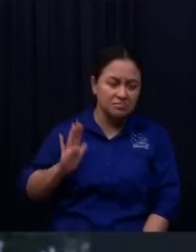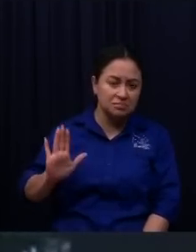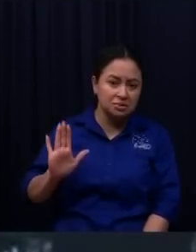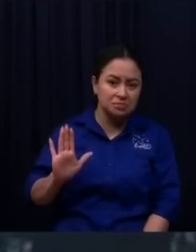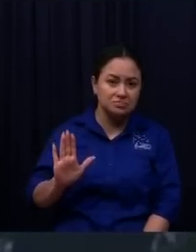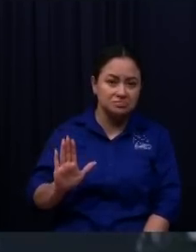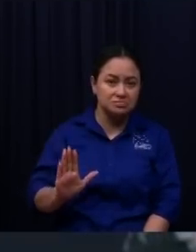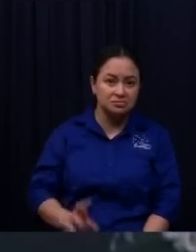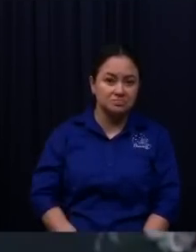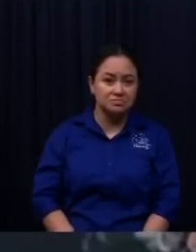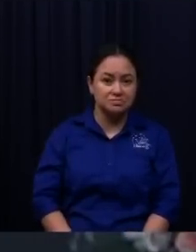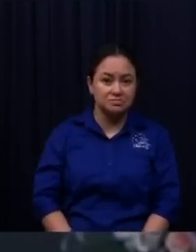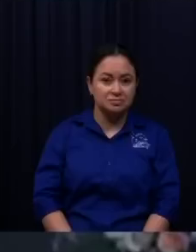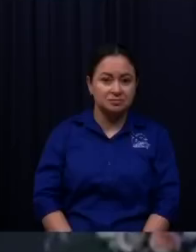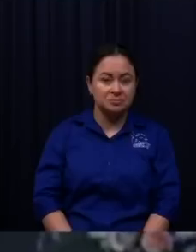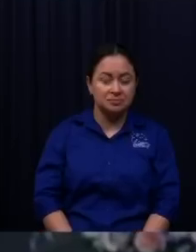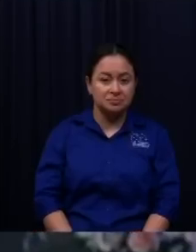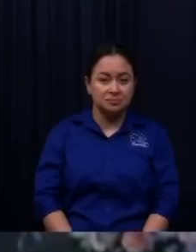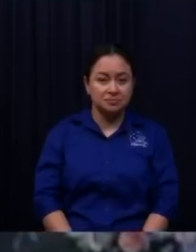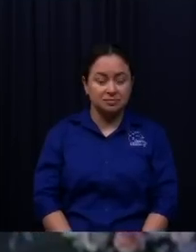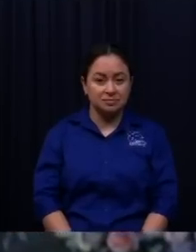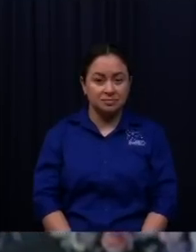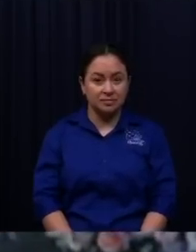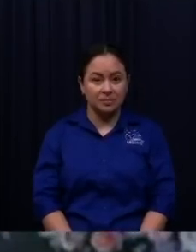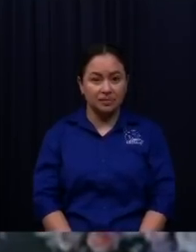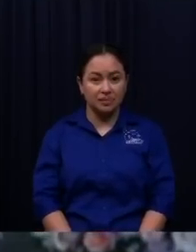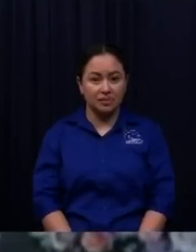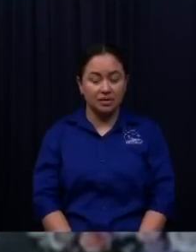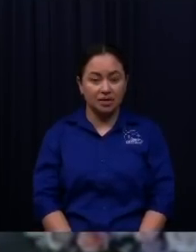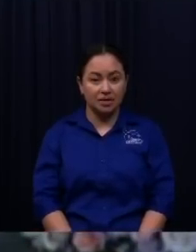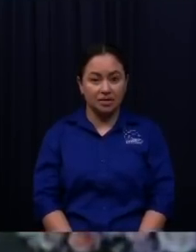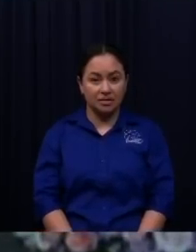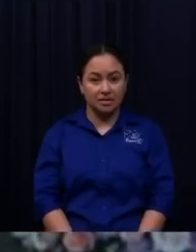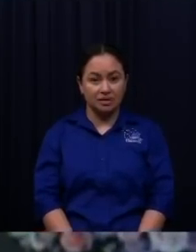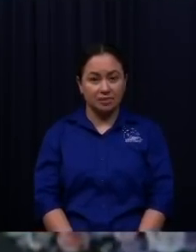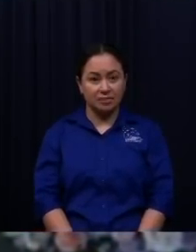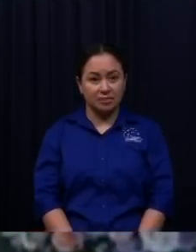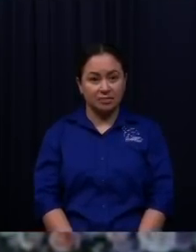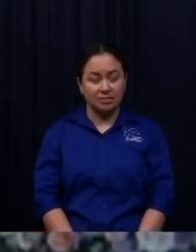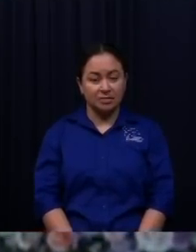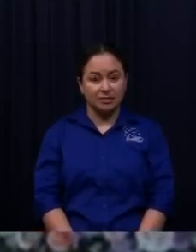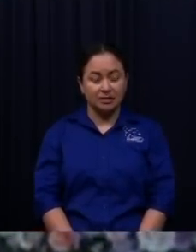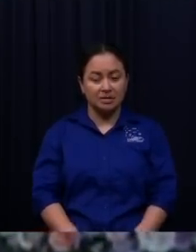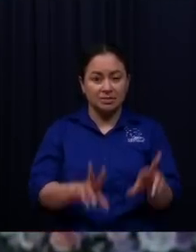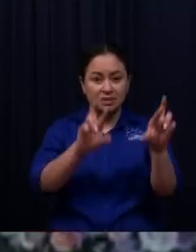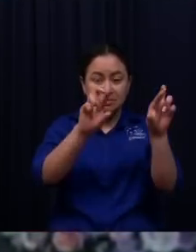La cuestión de género que se maneja hoy tanto, la gran mayoría,